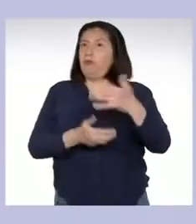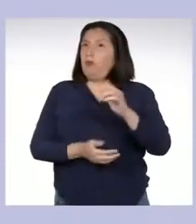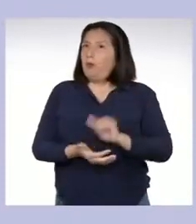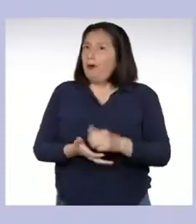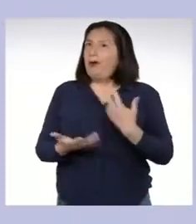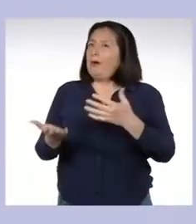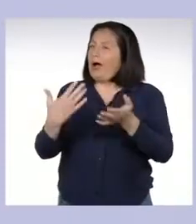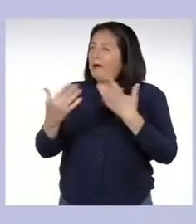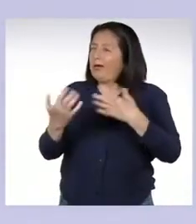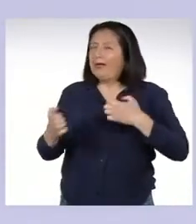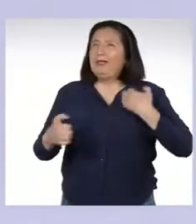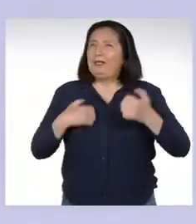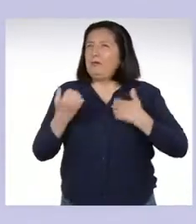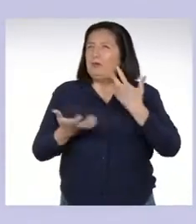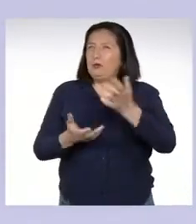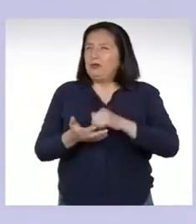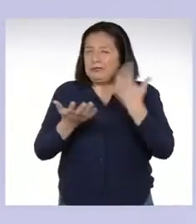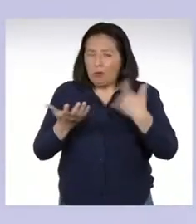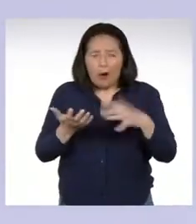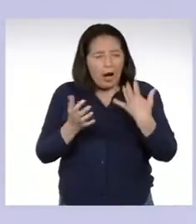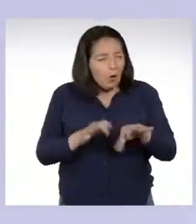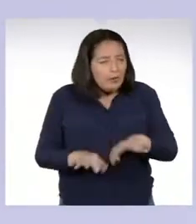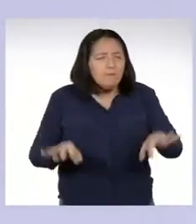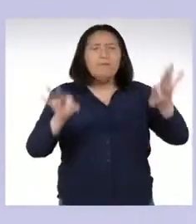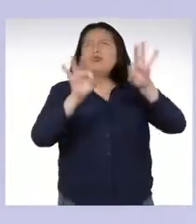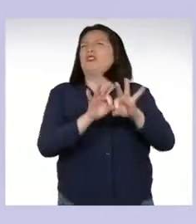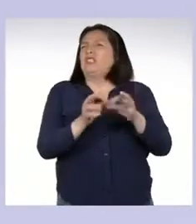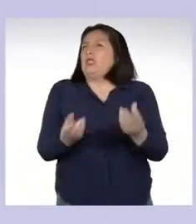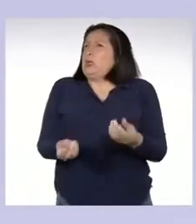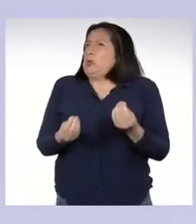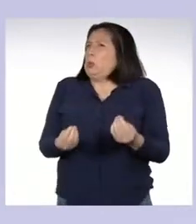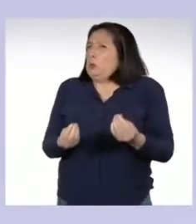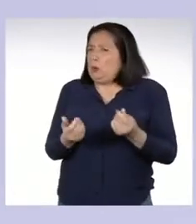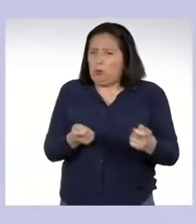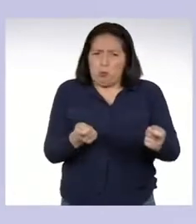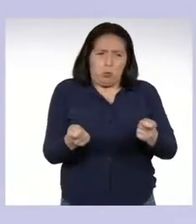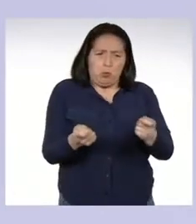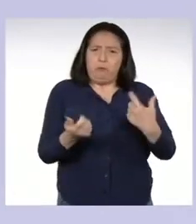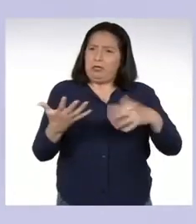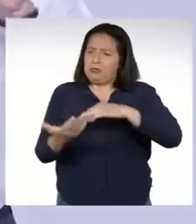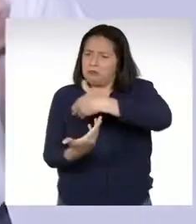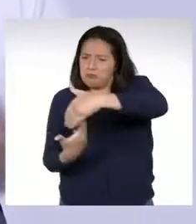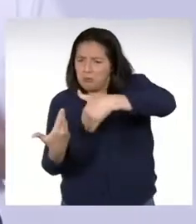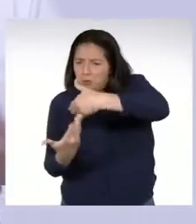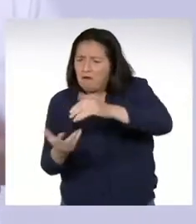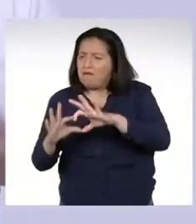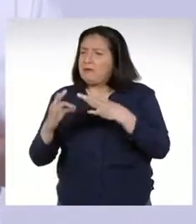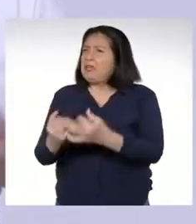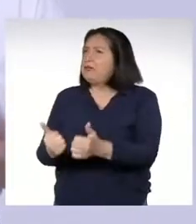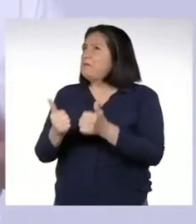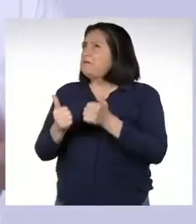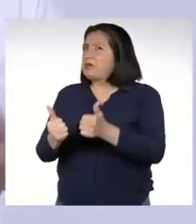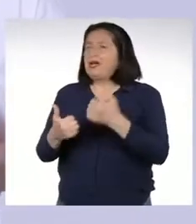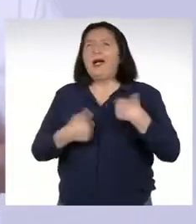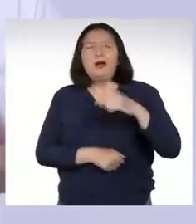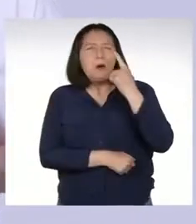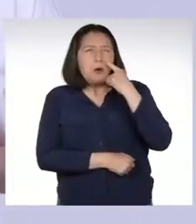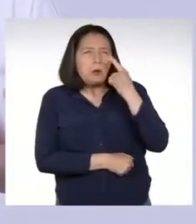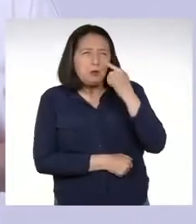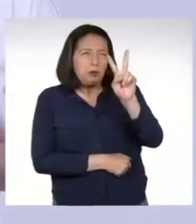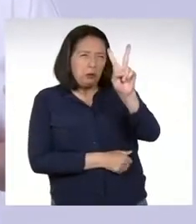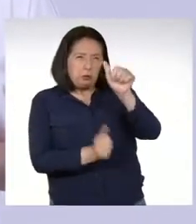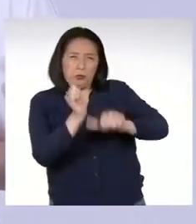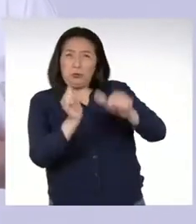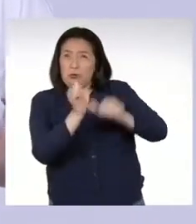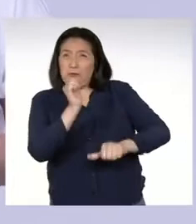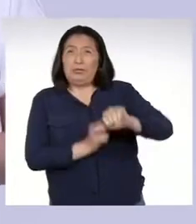sobre nuestras emociones y la importancia de gestionarlas para una sana convivencia familiar. Hoy vamos a conocer a dos hermanos